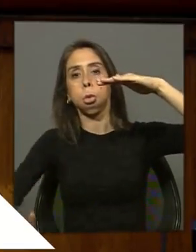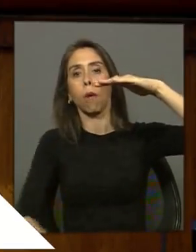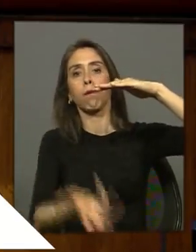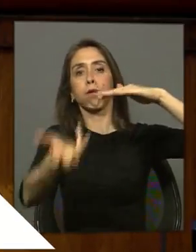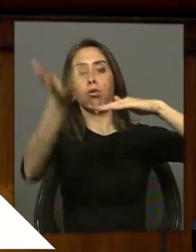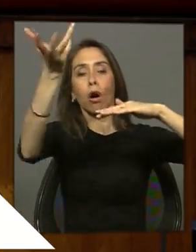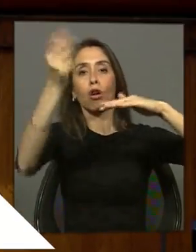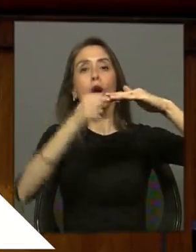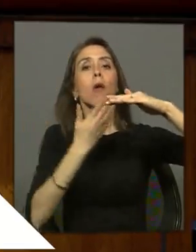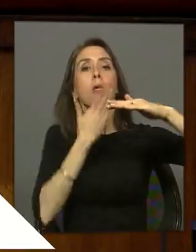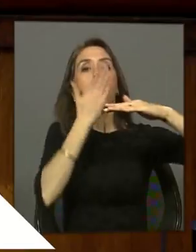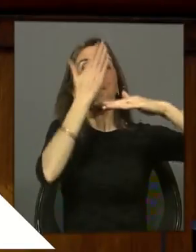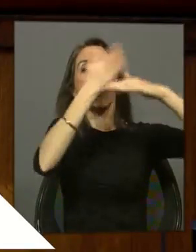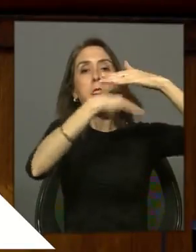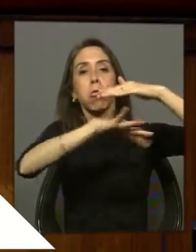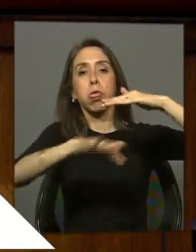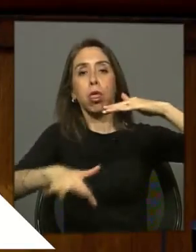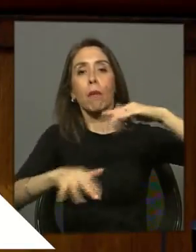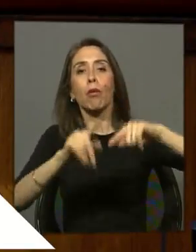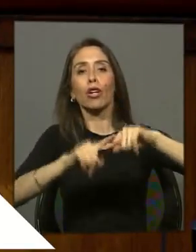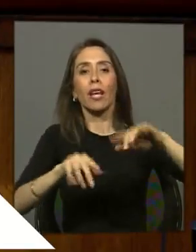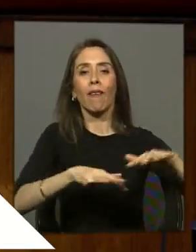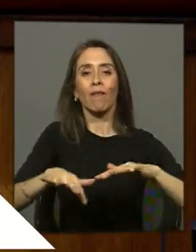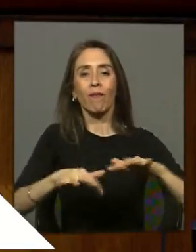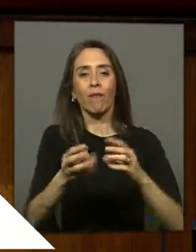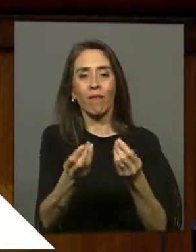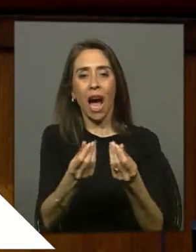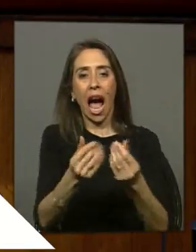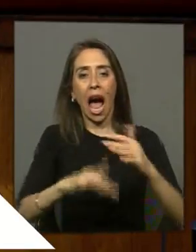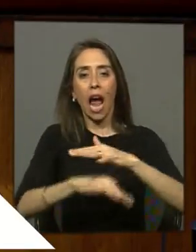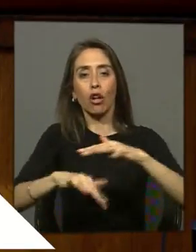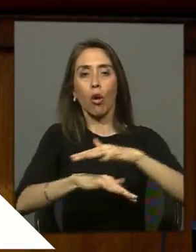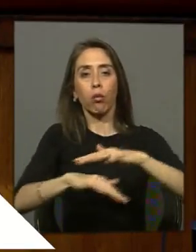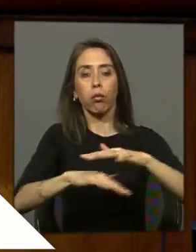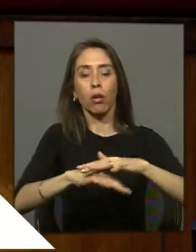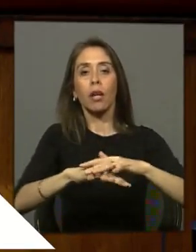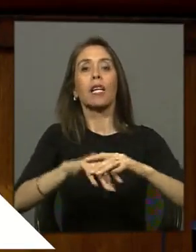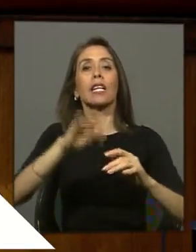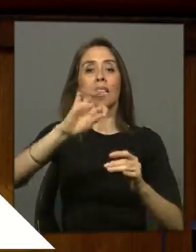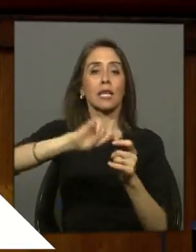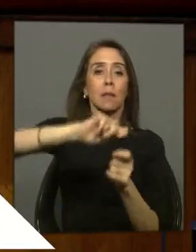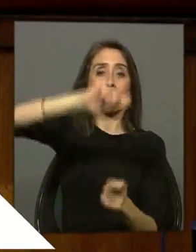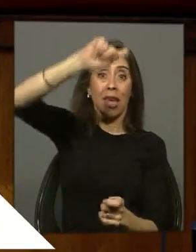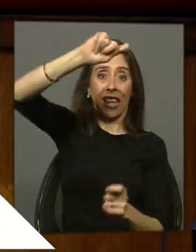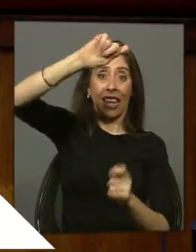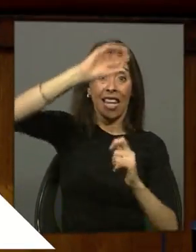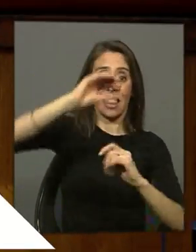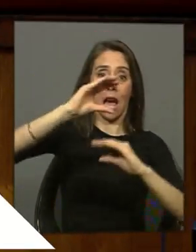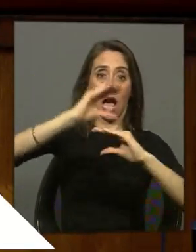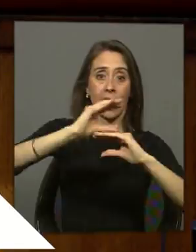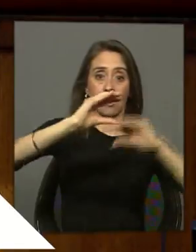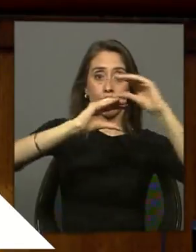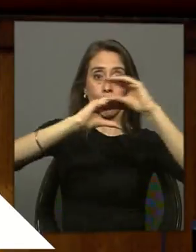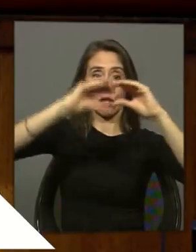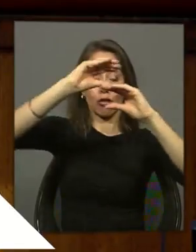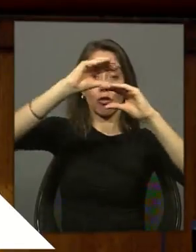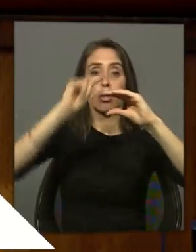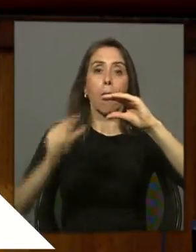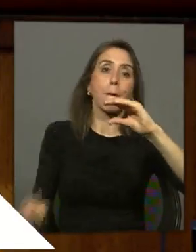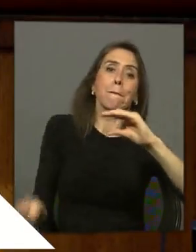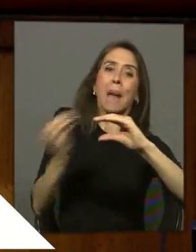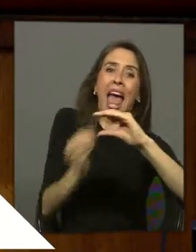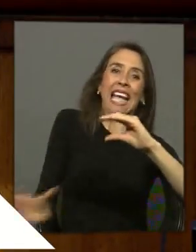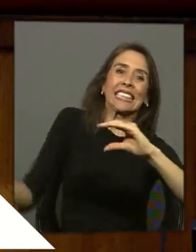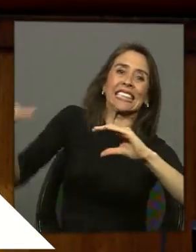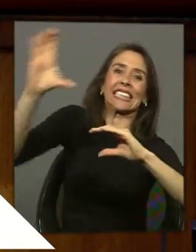provocado principalmente por la acumulación de lodos como también por haberse sobrepasado la altura de las celdas y la recepción de más residuos que le